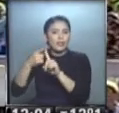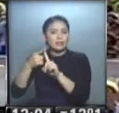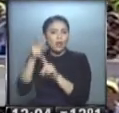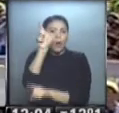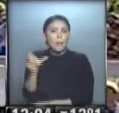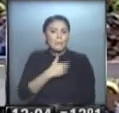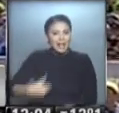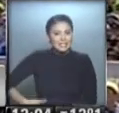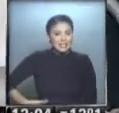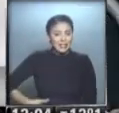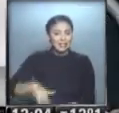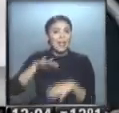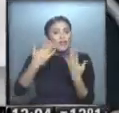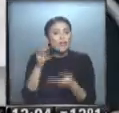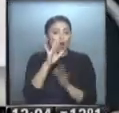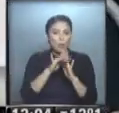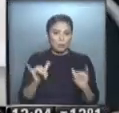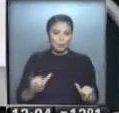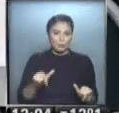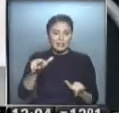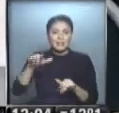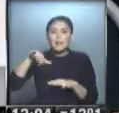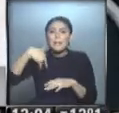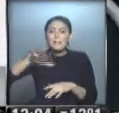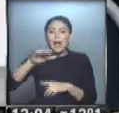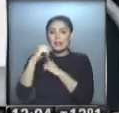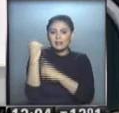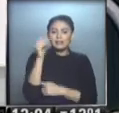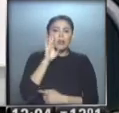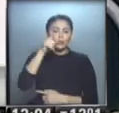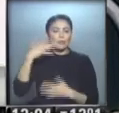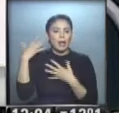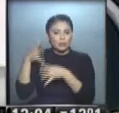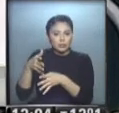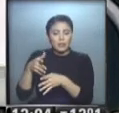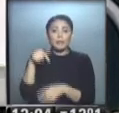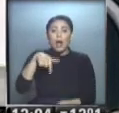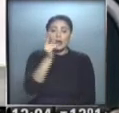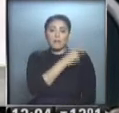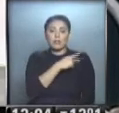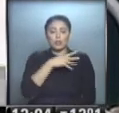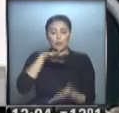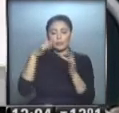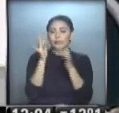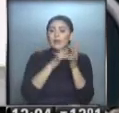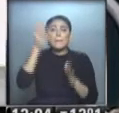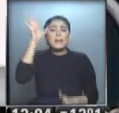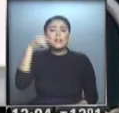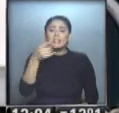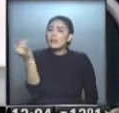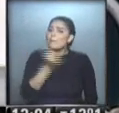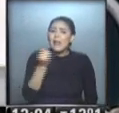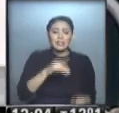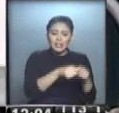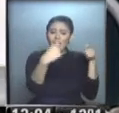favor de la paz en el país a punto de ser intervenido militarmente por la mayor potencia mundial el vocero del vaticano federico lombardi desmintió categóricamente